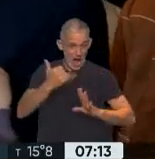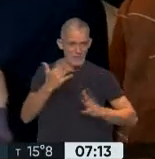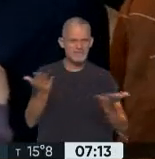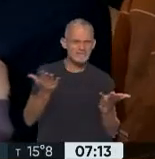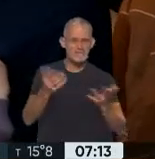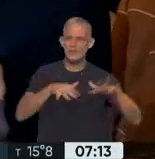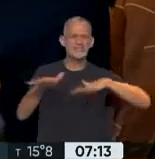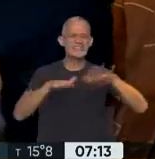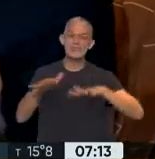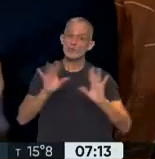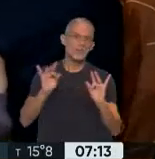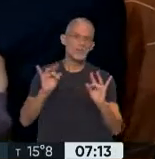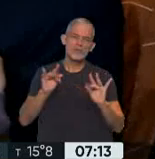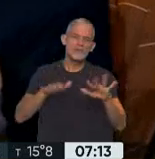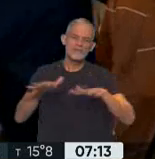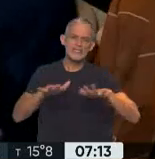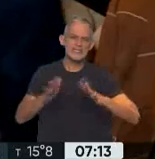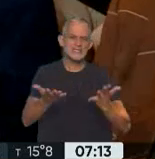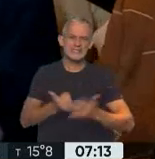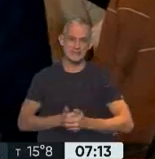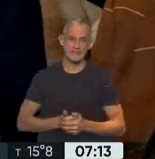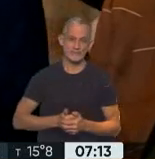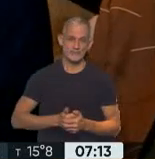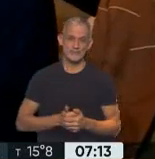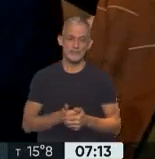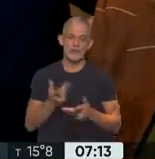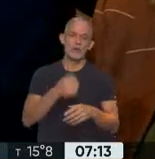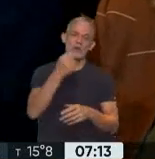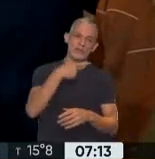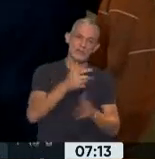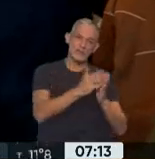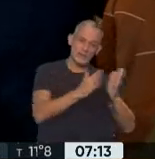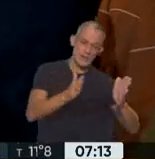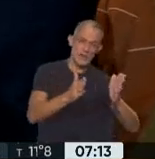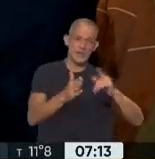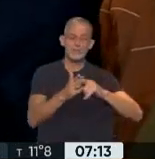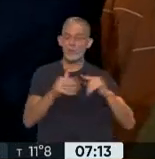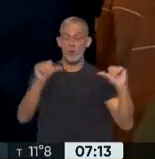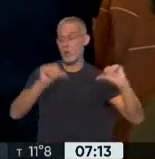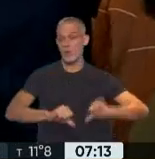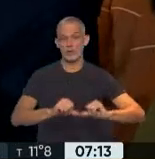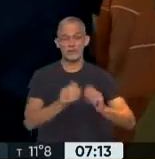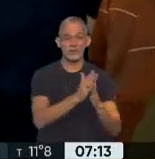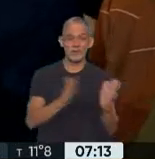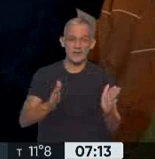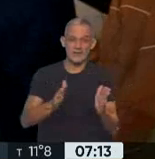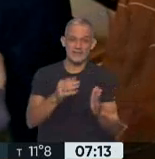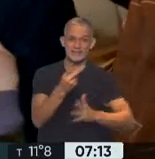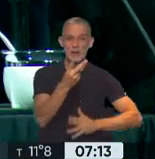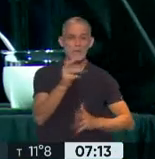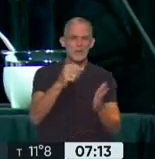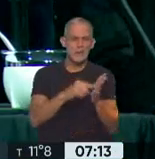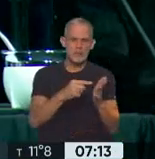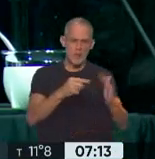en una coyuntura tan complicada, después del macrismo, que nos hundió, 20 puntos de salario real. Yo